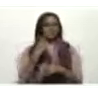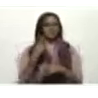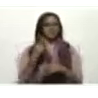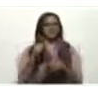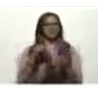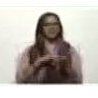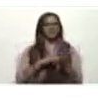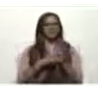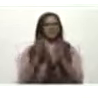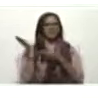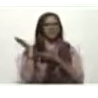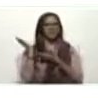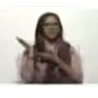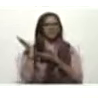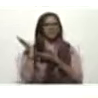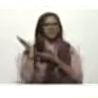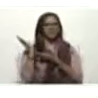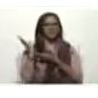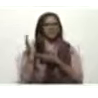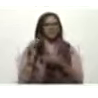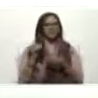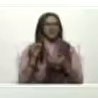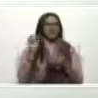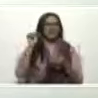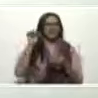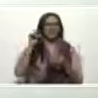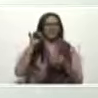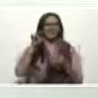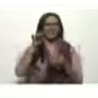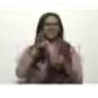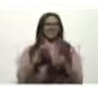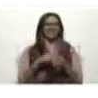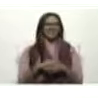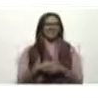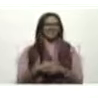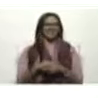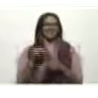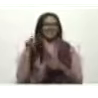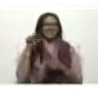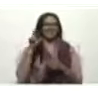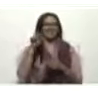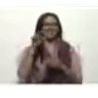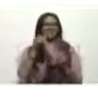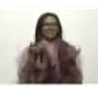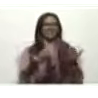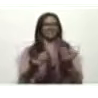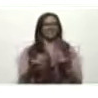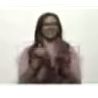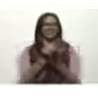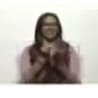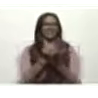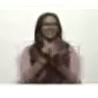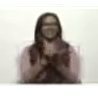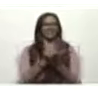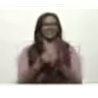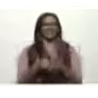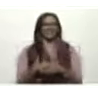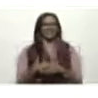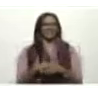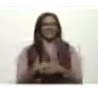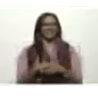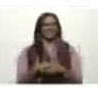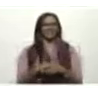qué es esto? Una hormiguita. Una hormiga se vino en la muestra, mira. Aquí